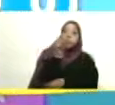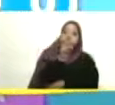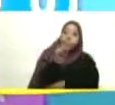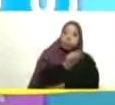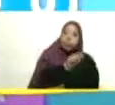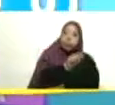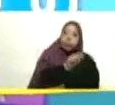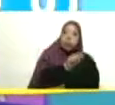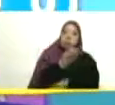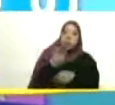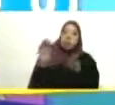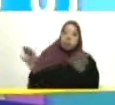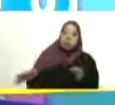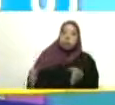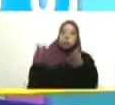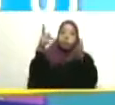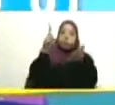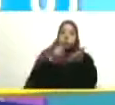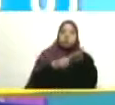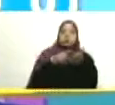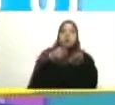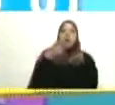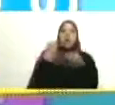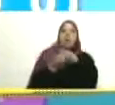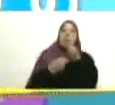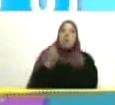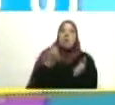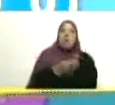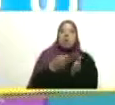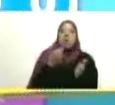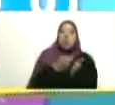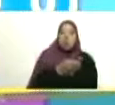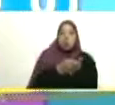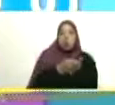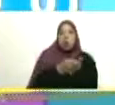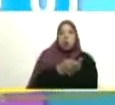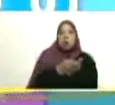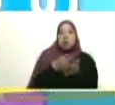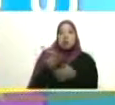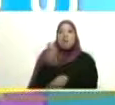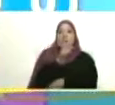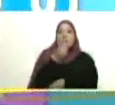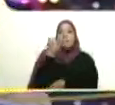horizontal. Ajá. Aquí se llama Comité Multifamiliares de Gestión. Bueno, para entenderlo yo, en mi